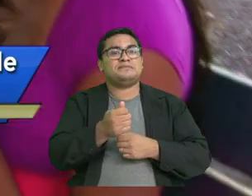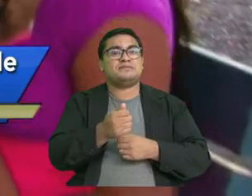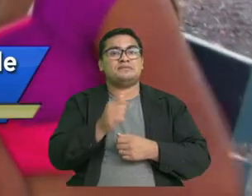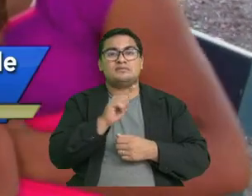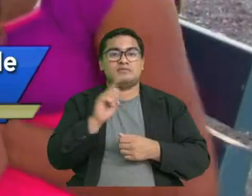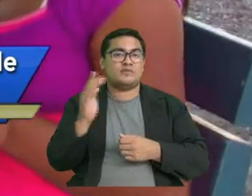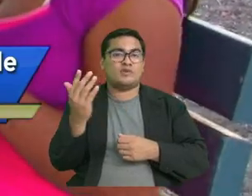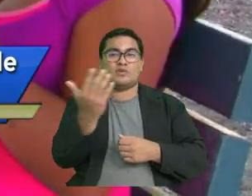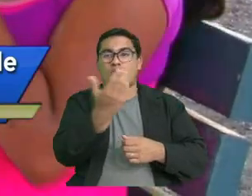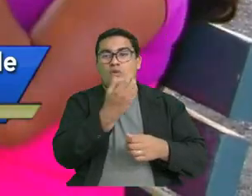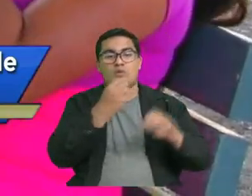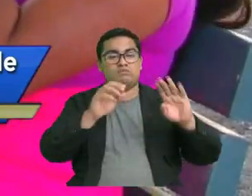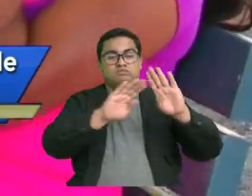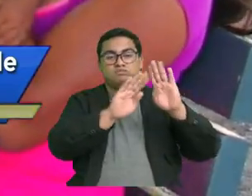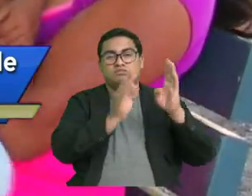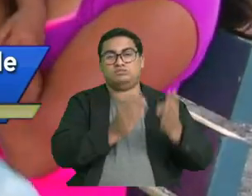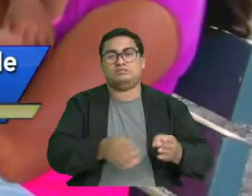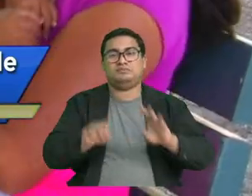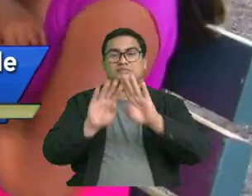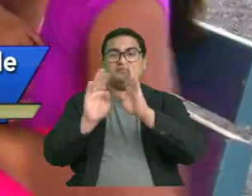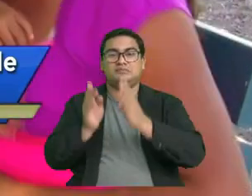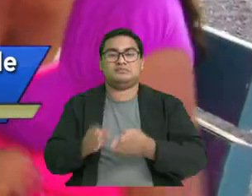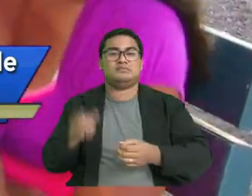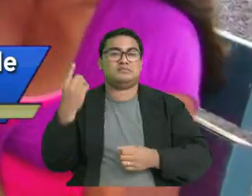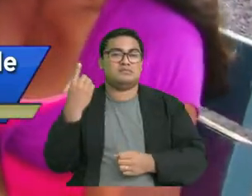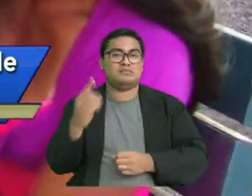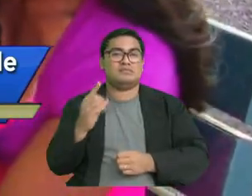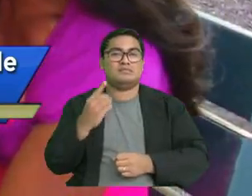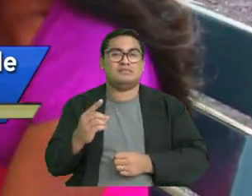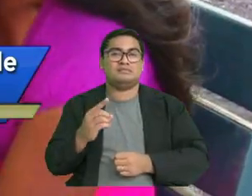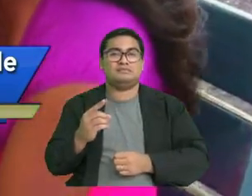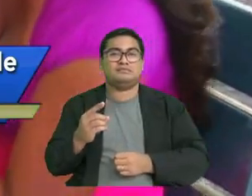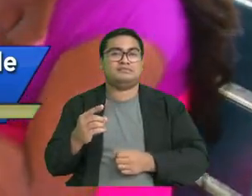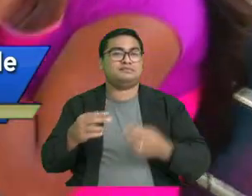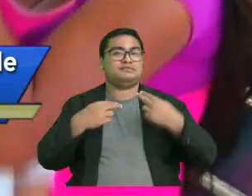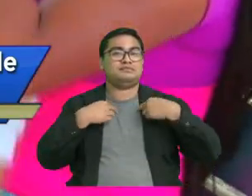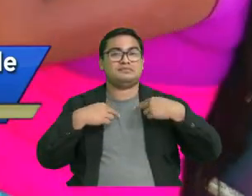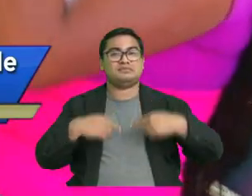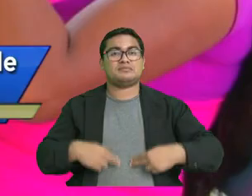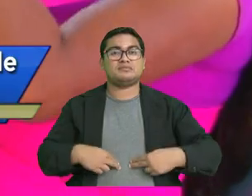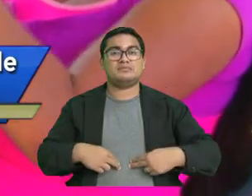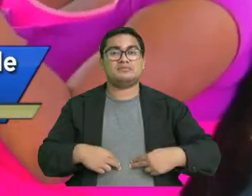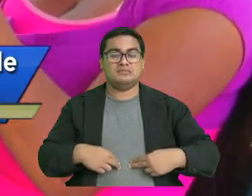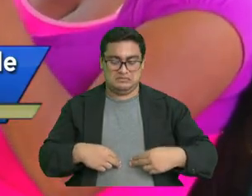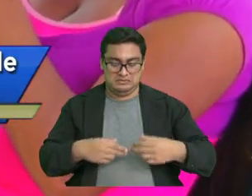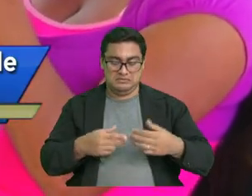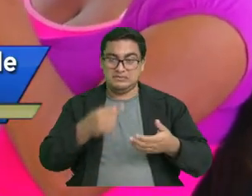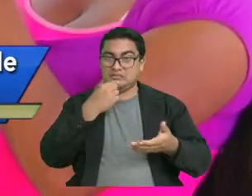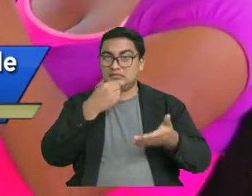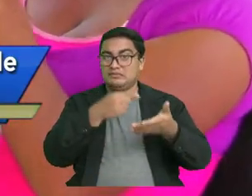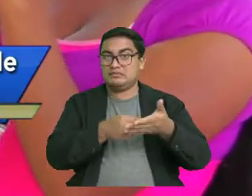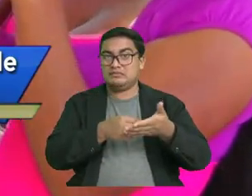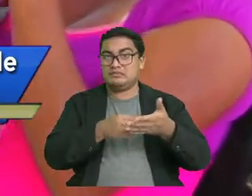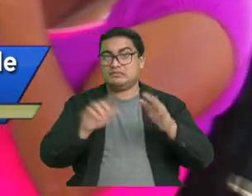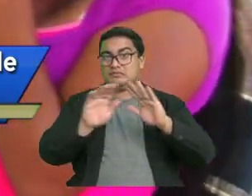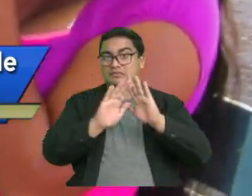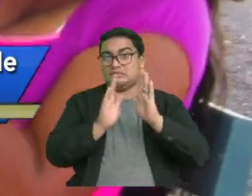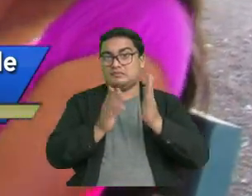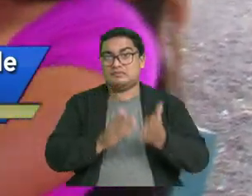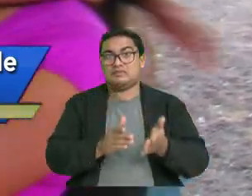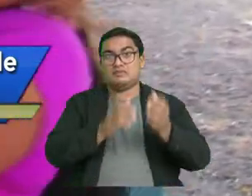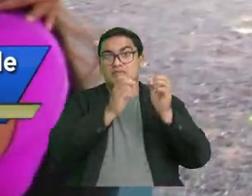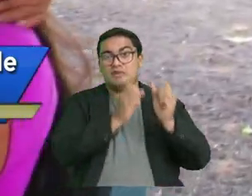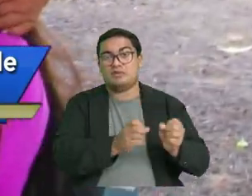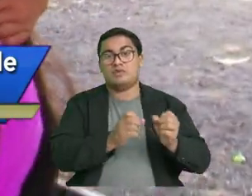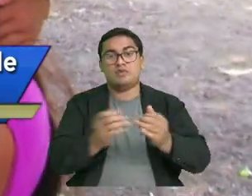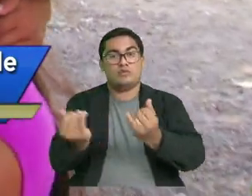todos nuestros derechos y nuestros derechos humanos, ¿verdad? Y dice que las mujeres y los